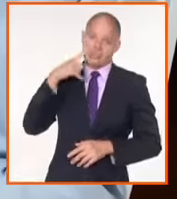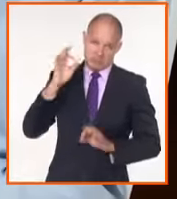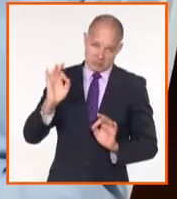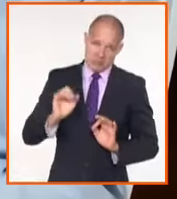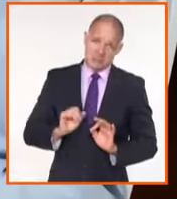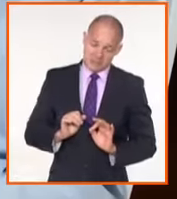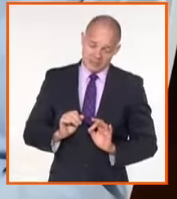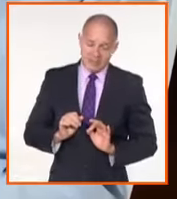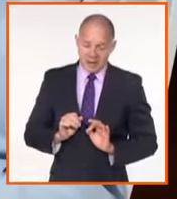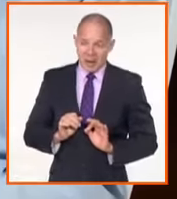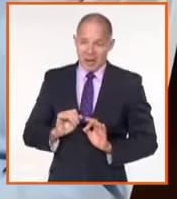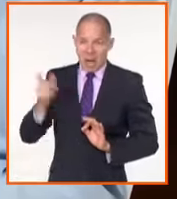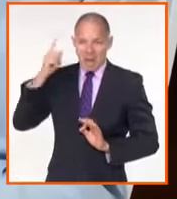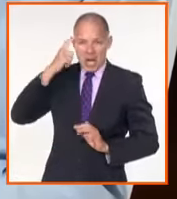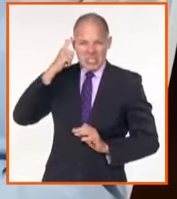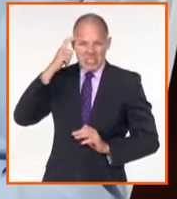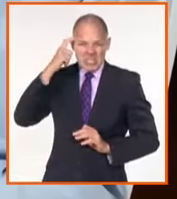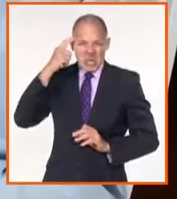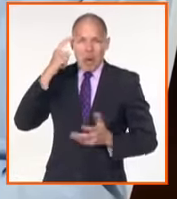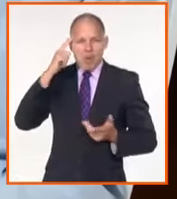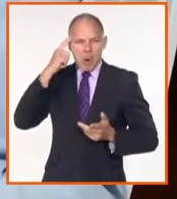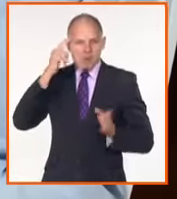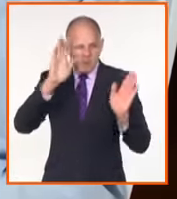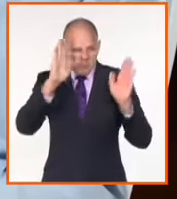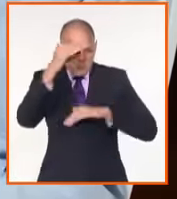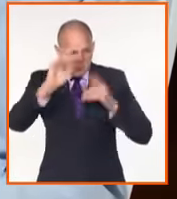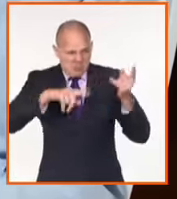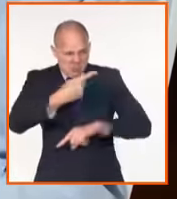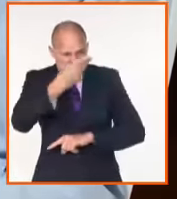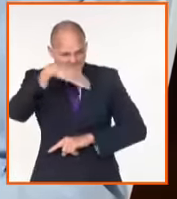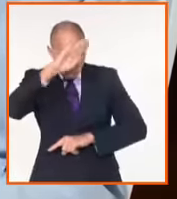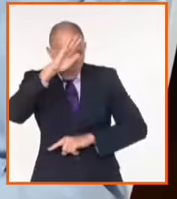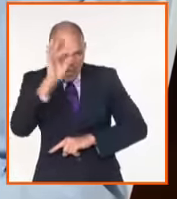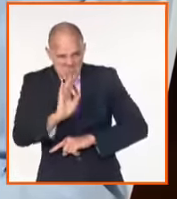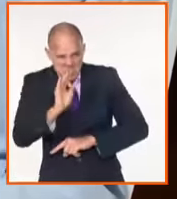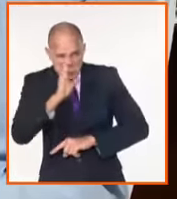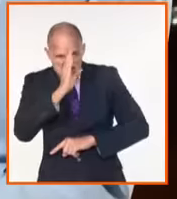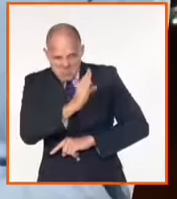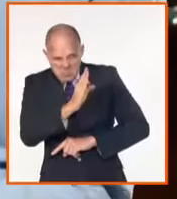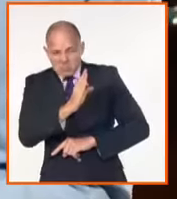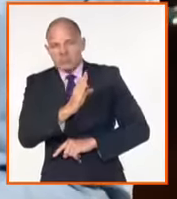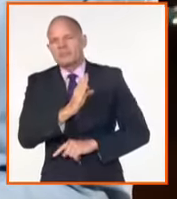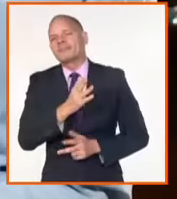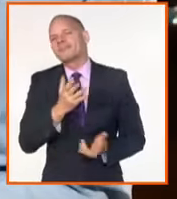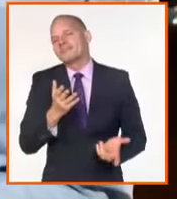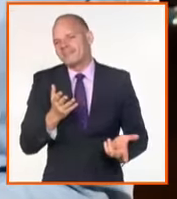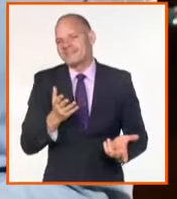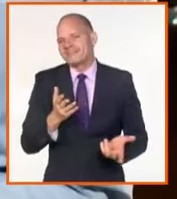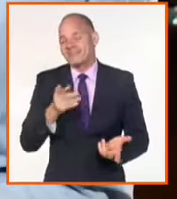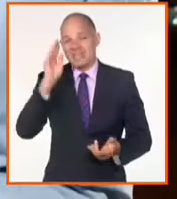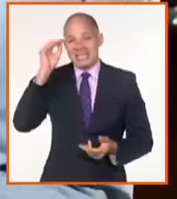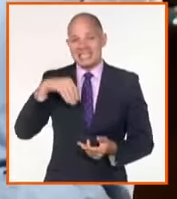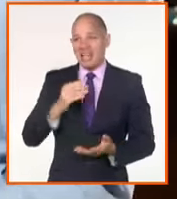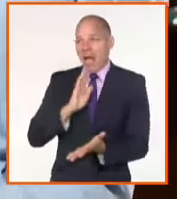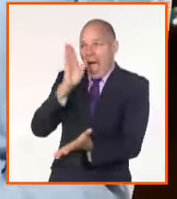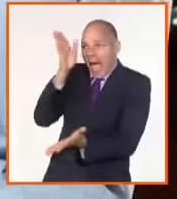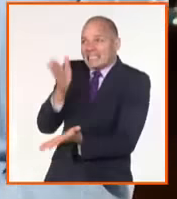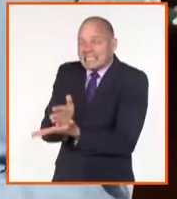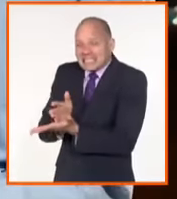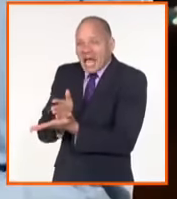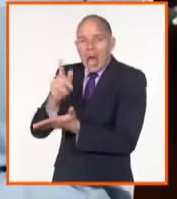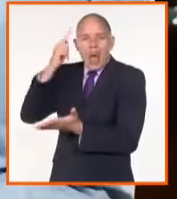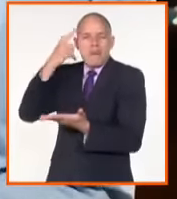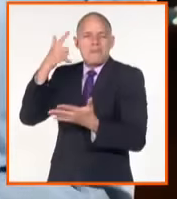Pero es tanto el odio que le han despertado que no son capaces de reconocer que el país a donde fueron no los acogió como ellos